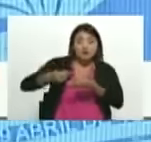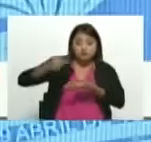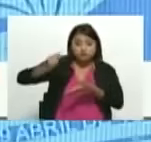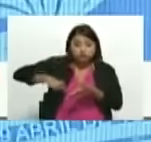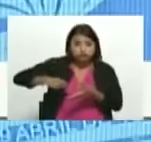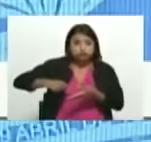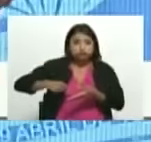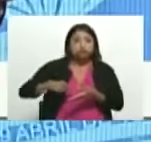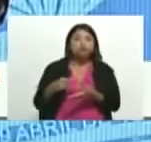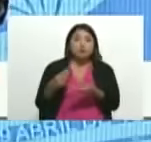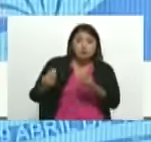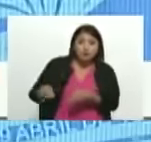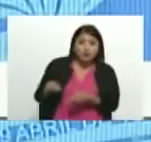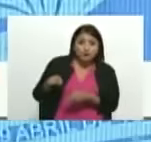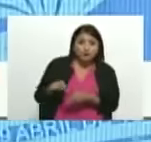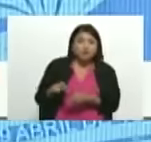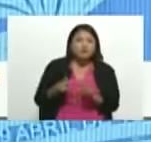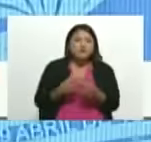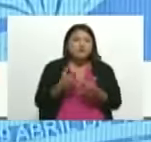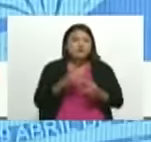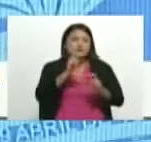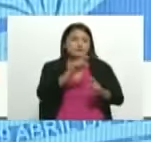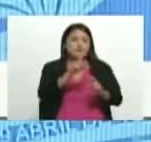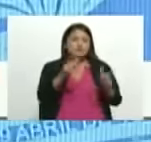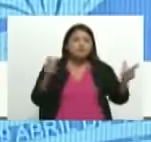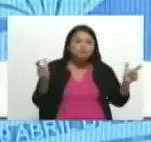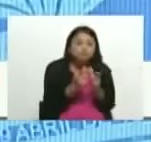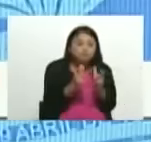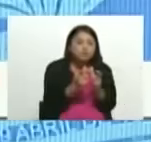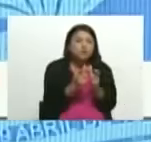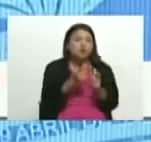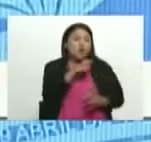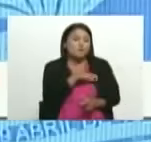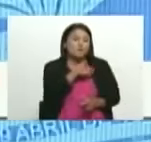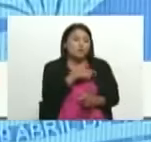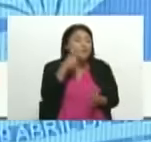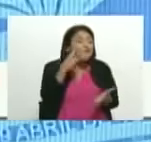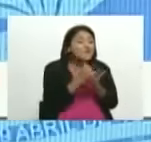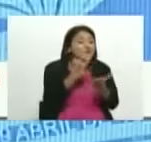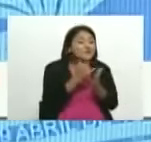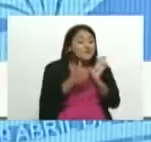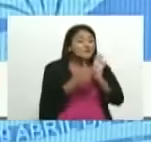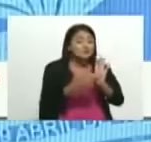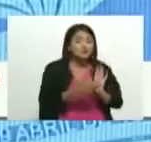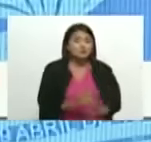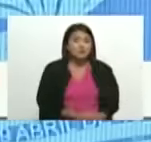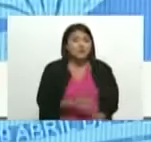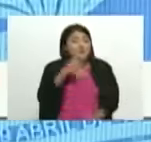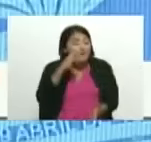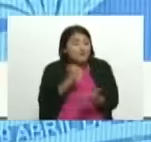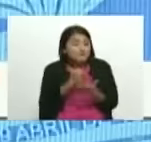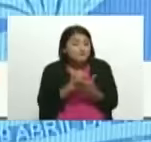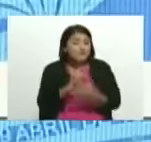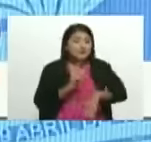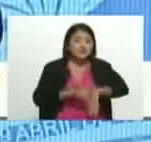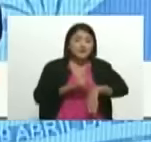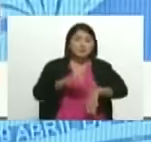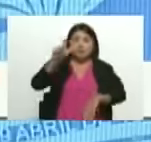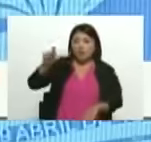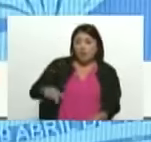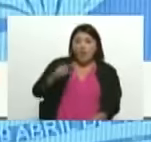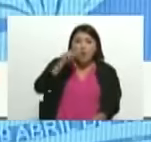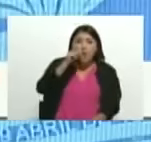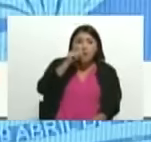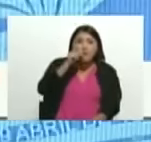entonces se convoque la comisión de verificación. Voy a solicitarlo de inmediato. Veré cómo está el tiempo del doctor Blythe y de